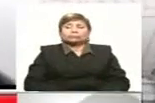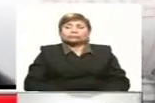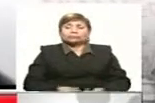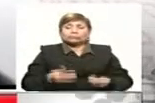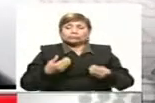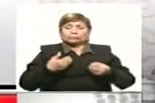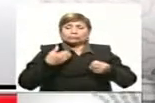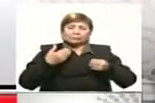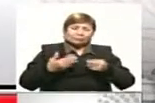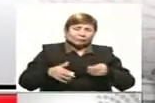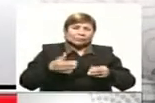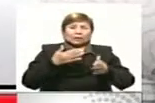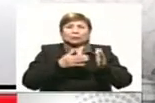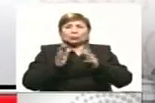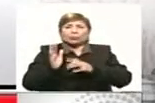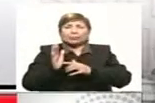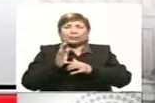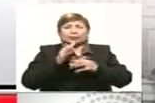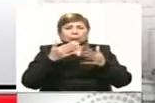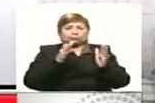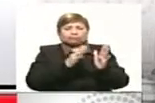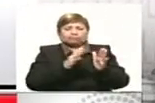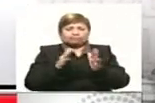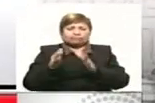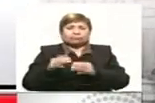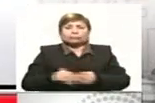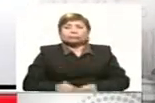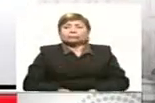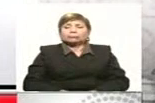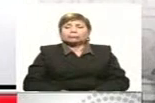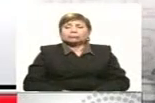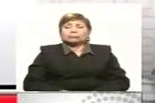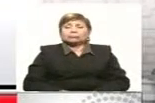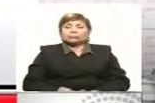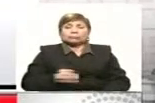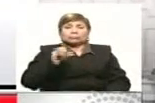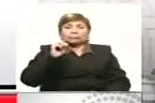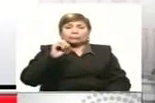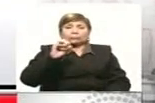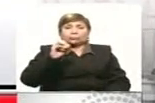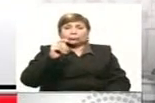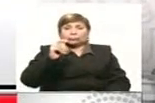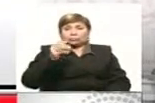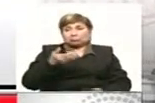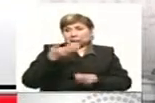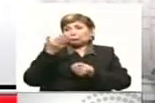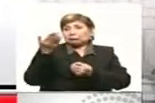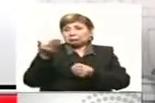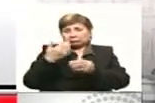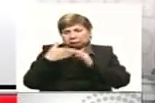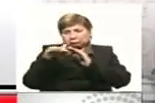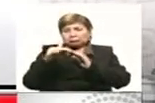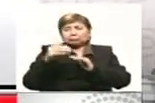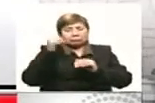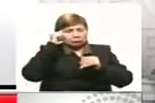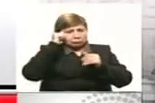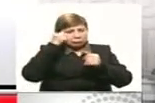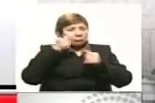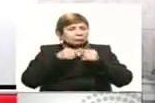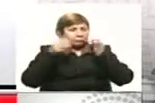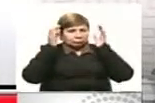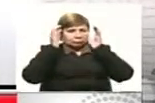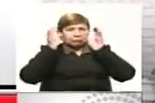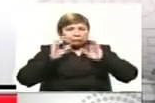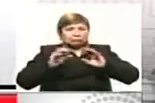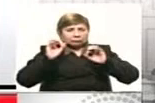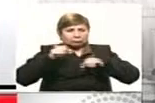tenemos ya una pequeña presentación ya hecha. Congresista Soto, encantado, le hacemos llegar. Concuerdo con usted totalmente que el tema de la